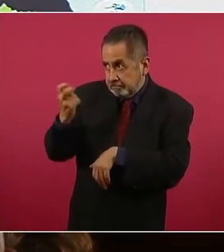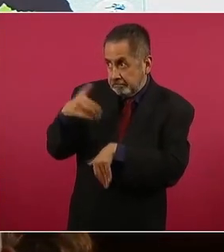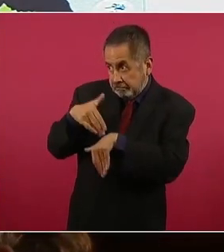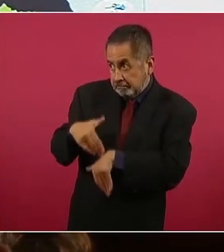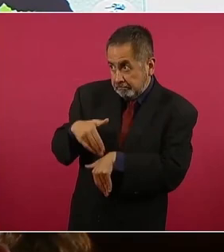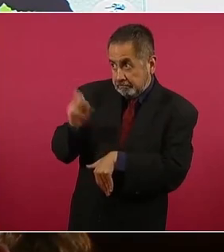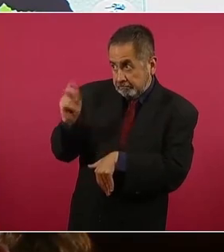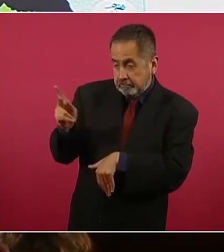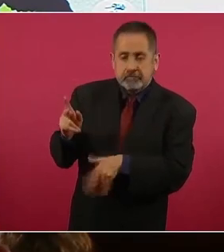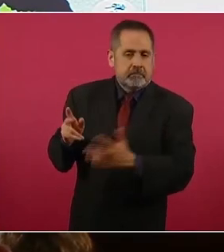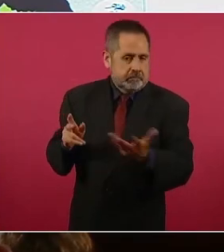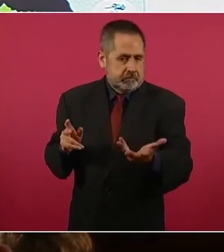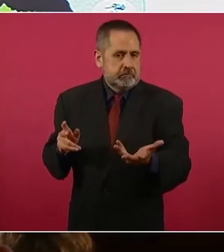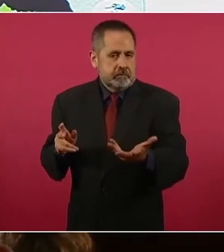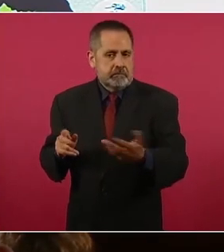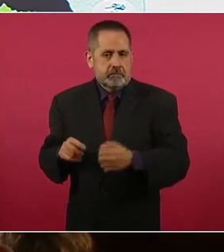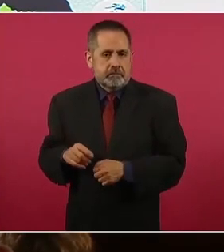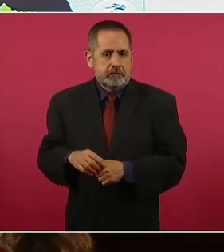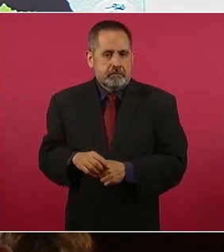un empresario arrastrado.